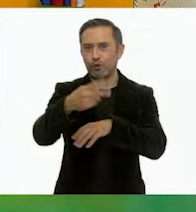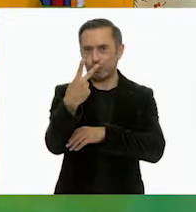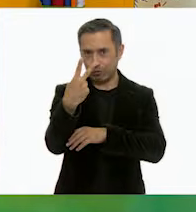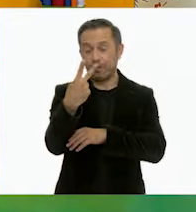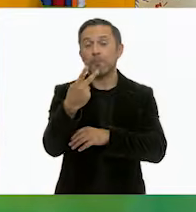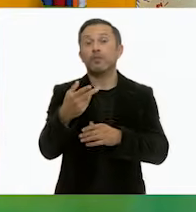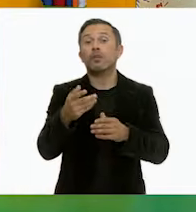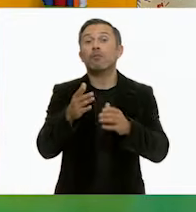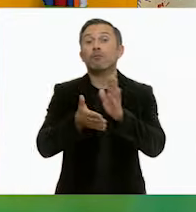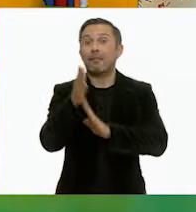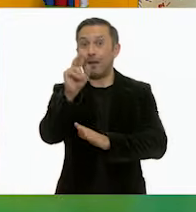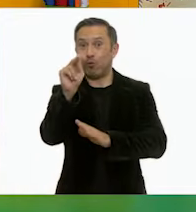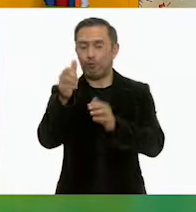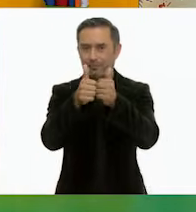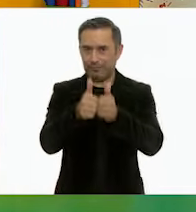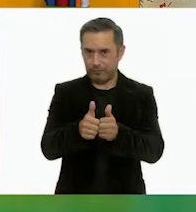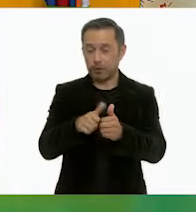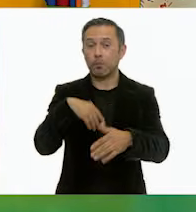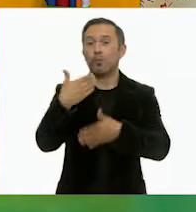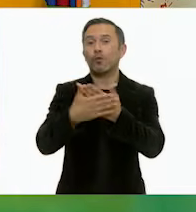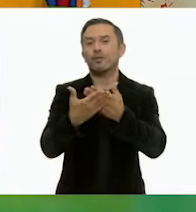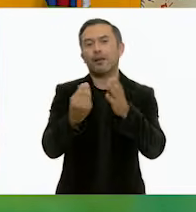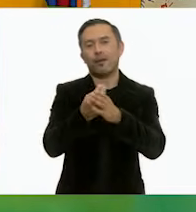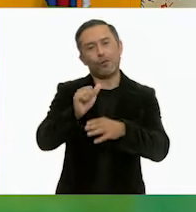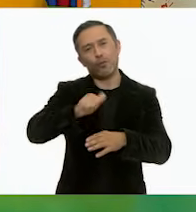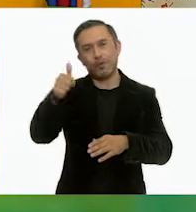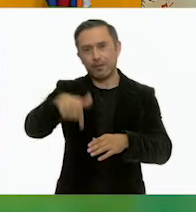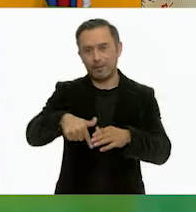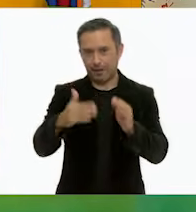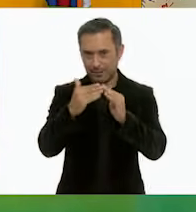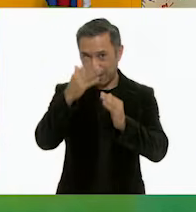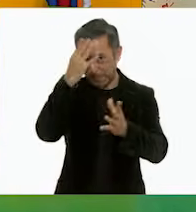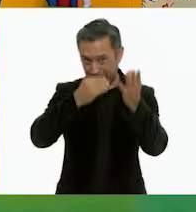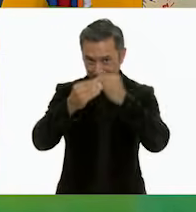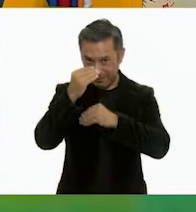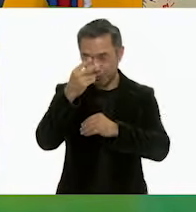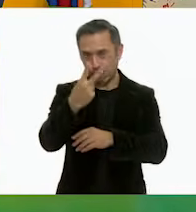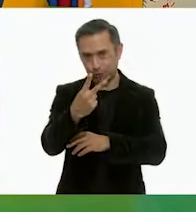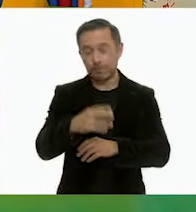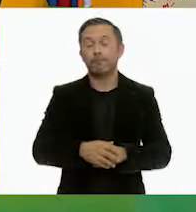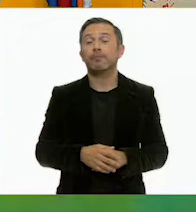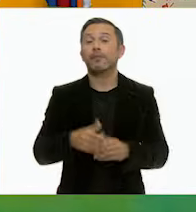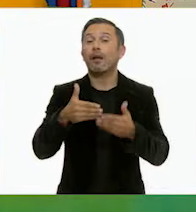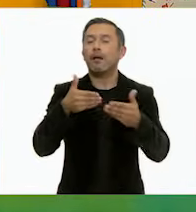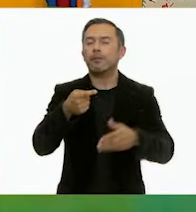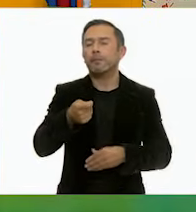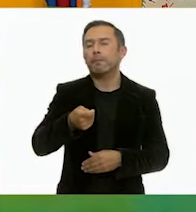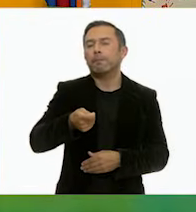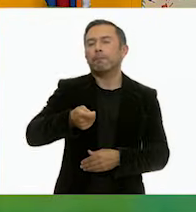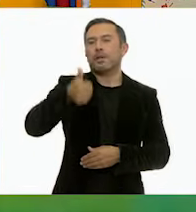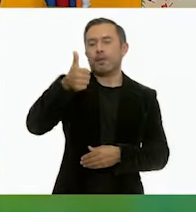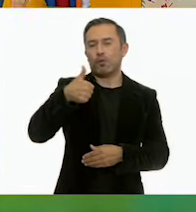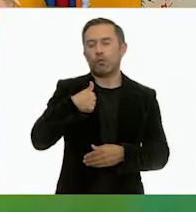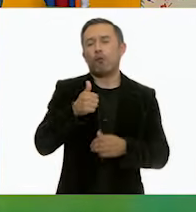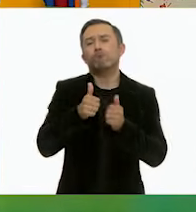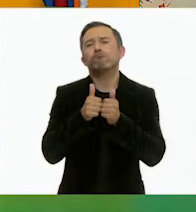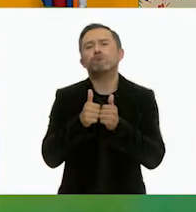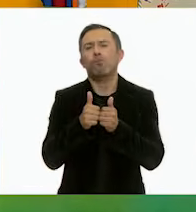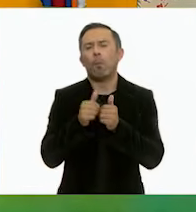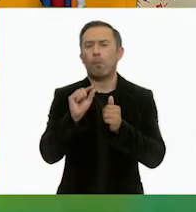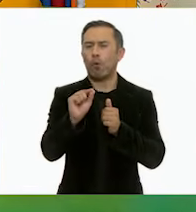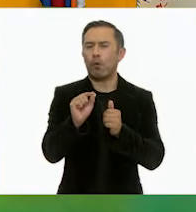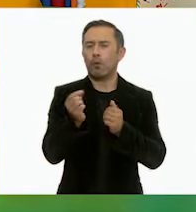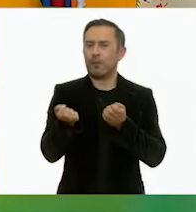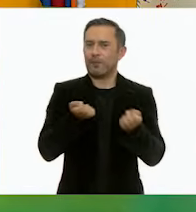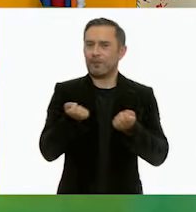lugar porque continuamos con la siguiente clase aquí en Aprende en Casa 2. Pero antes, ha llegado el momento de movernos un poco, así que pónganse